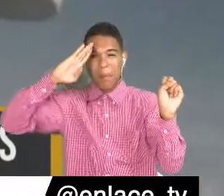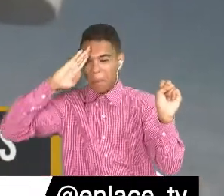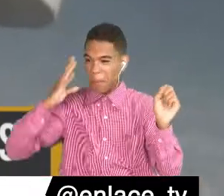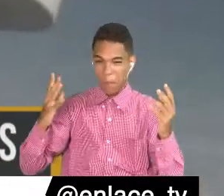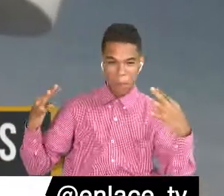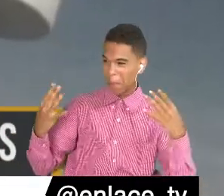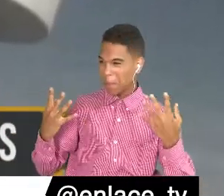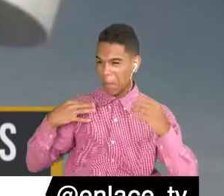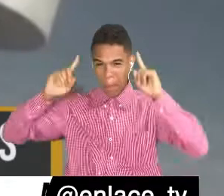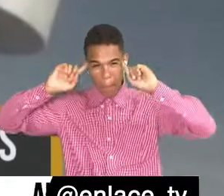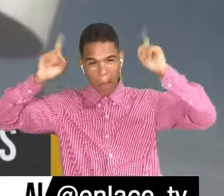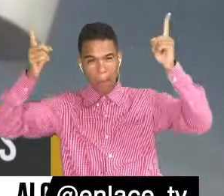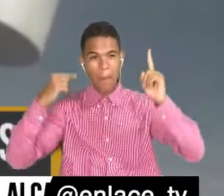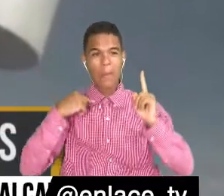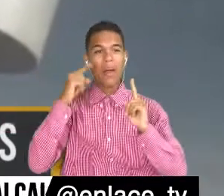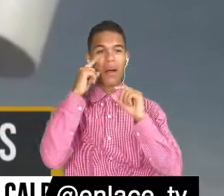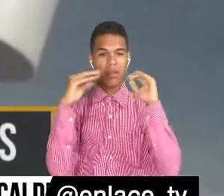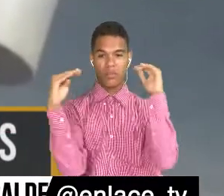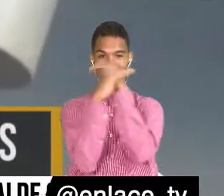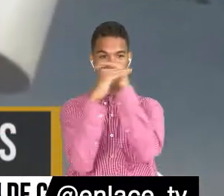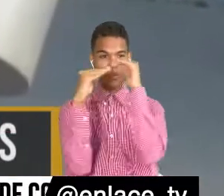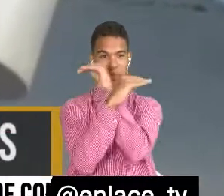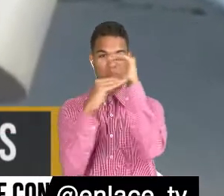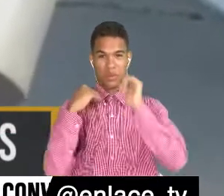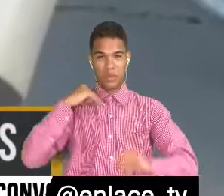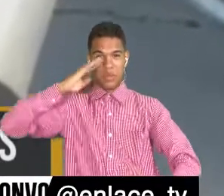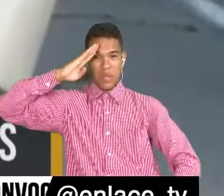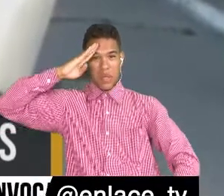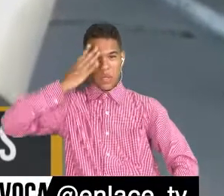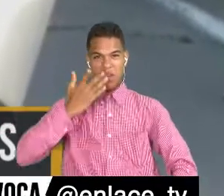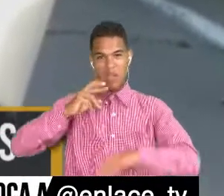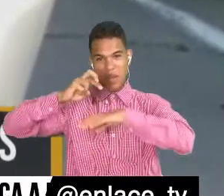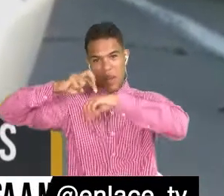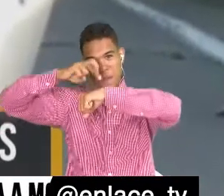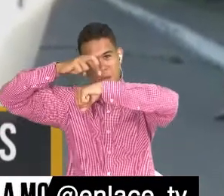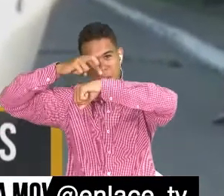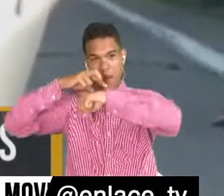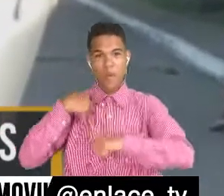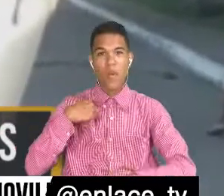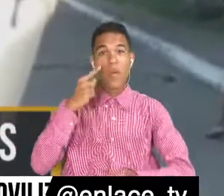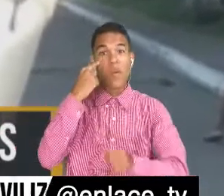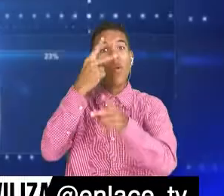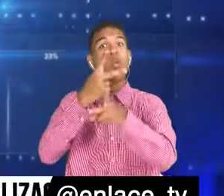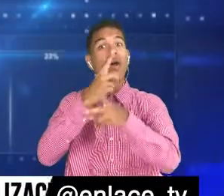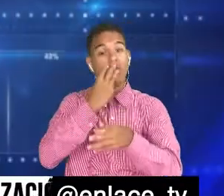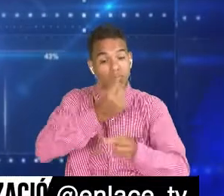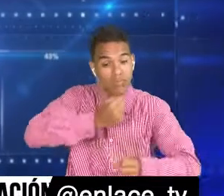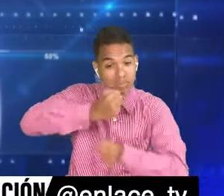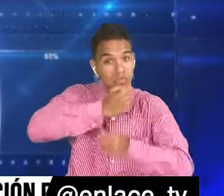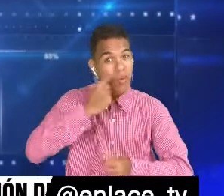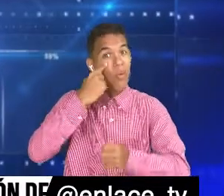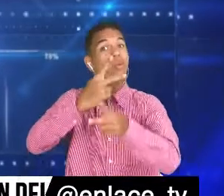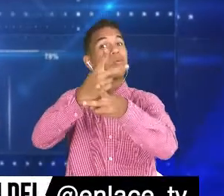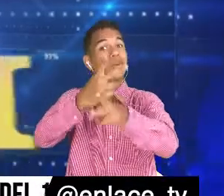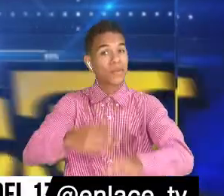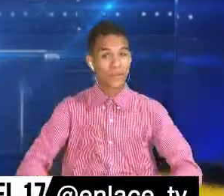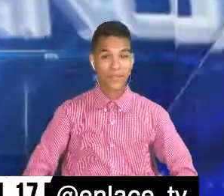se ve, el trasteo pasa por las narices del comando de policía del Parnaso. ¡Cuidado con el sancocho, señores!